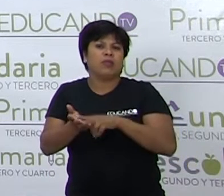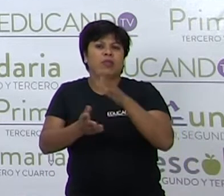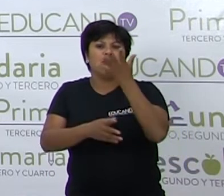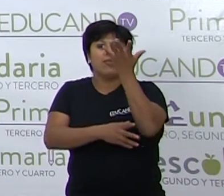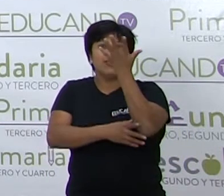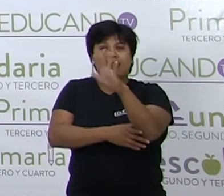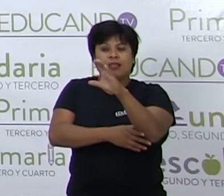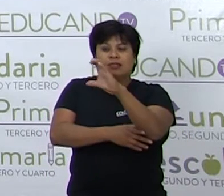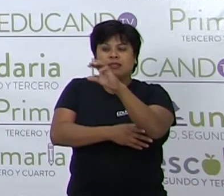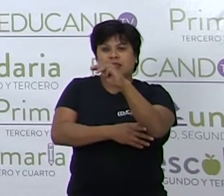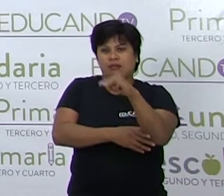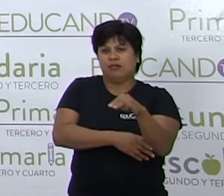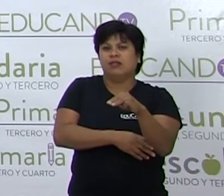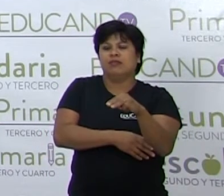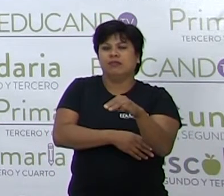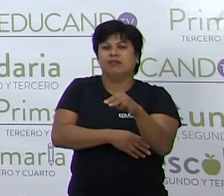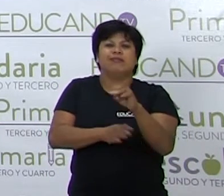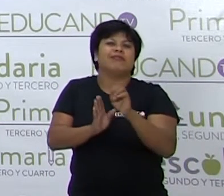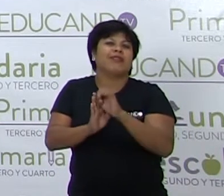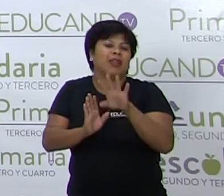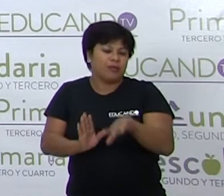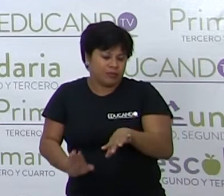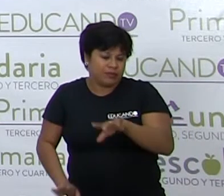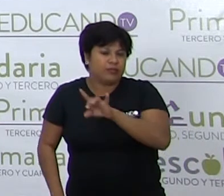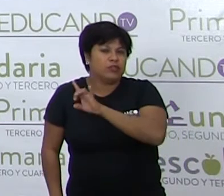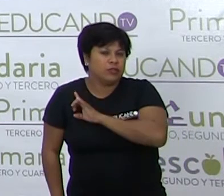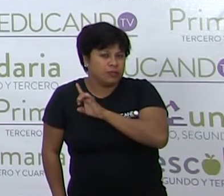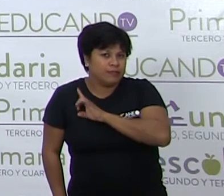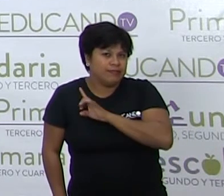centímetros es un ejemplo